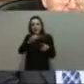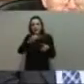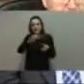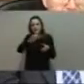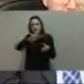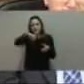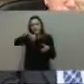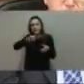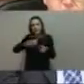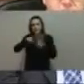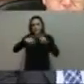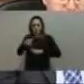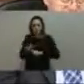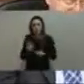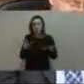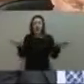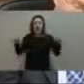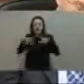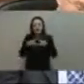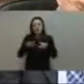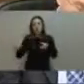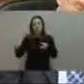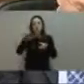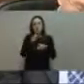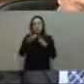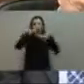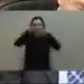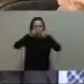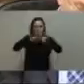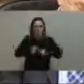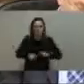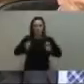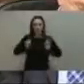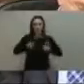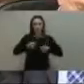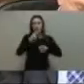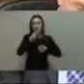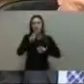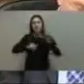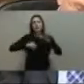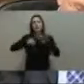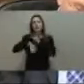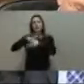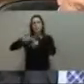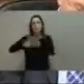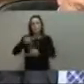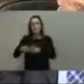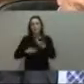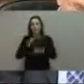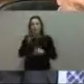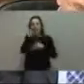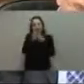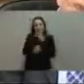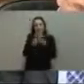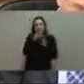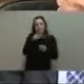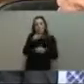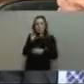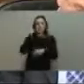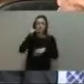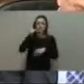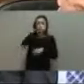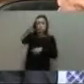Europea inicia una investigación, anuncia un procedimiento de infracción por adjudicaciones a